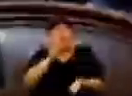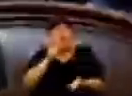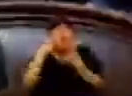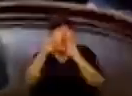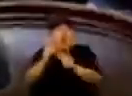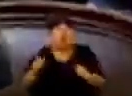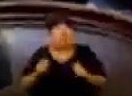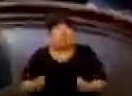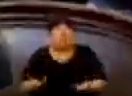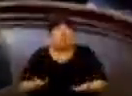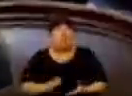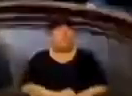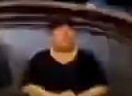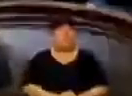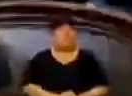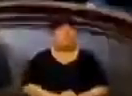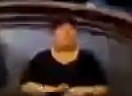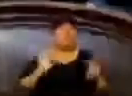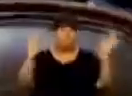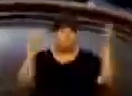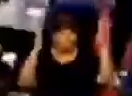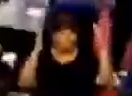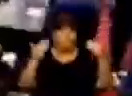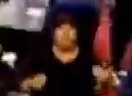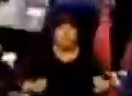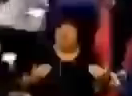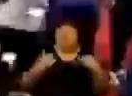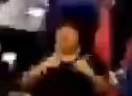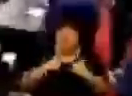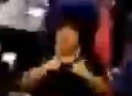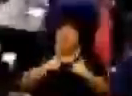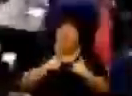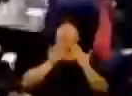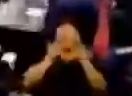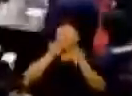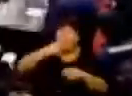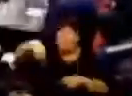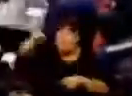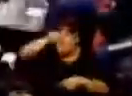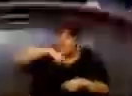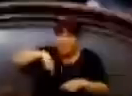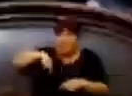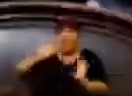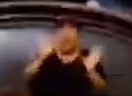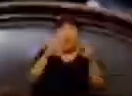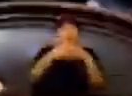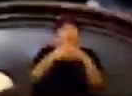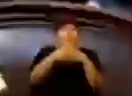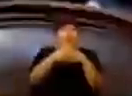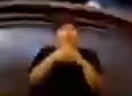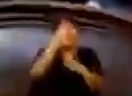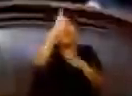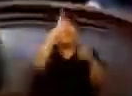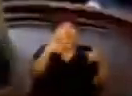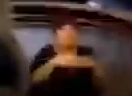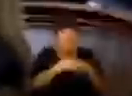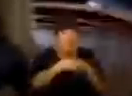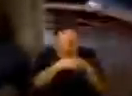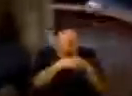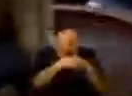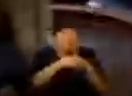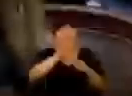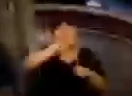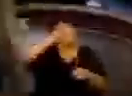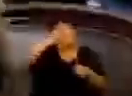vemos todo eso. Hay muchas ideas divergentes, pero al final el equipo se encuentra. Yo hay algunos que no voy nada de